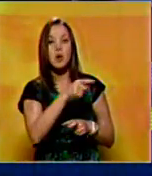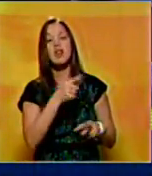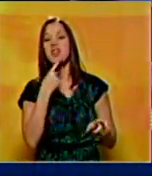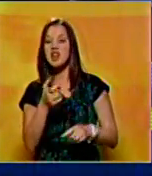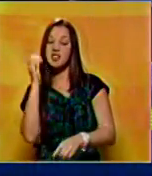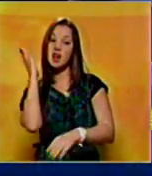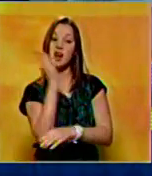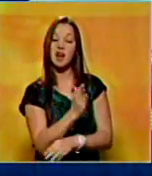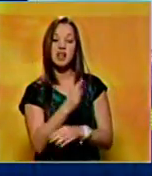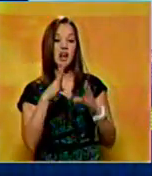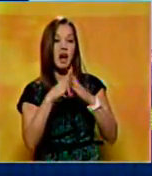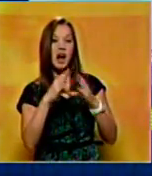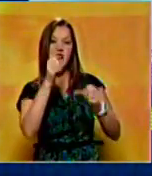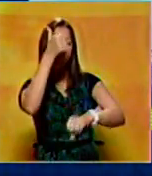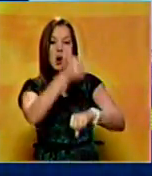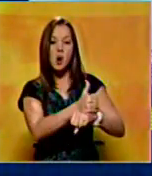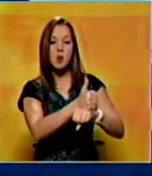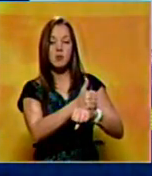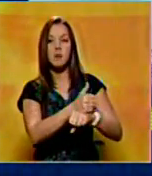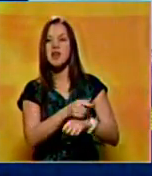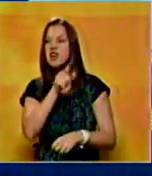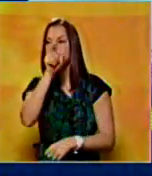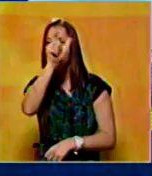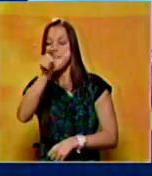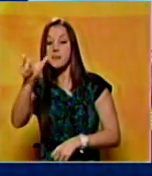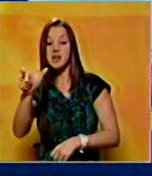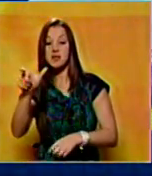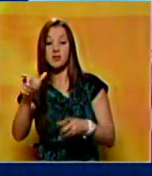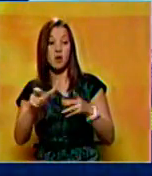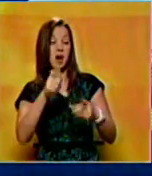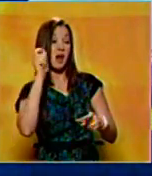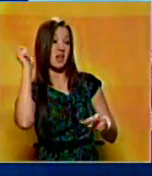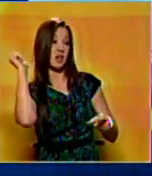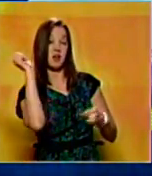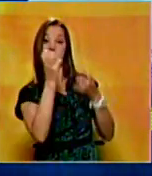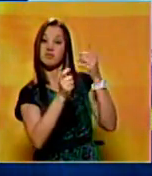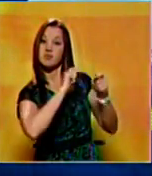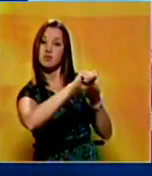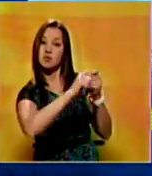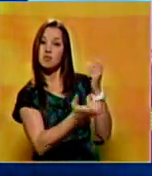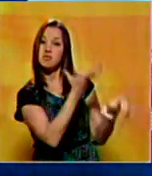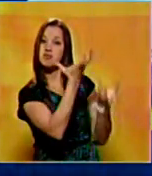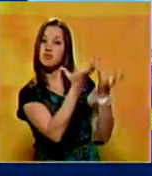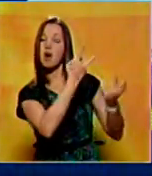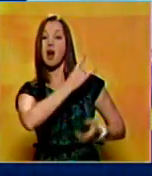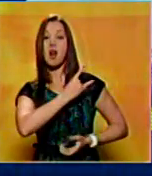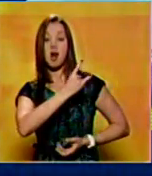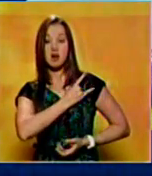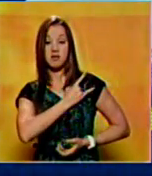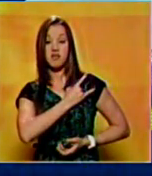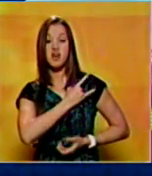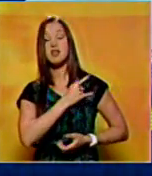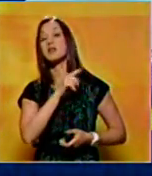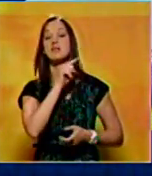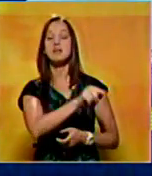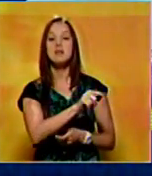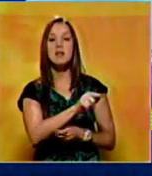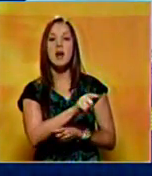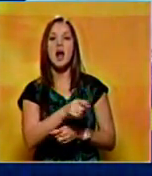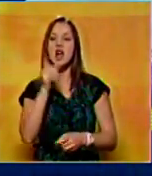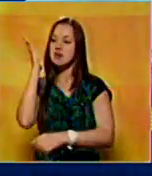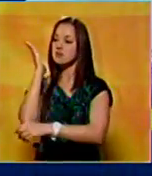a los responsables. ¿Quién hizo eso? Es un infiltrado y flaco servicio le está haciendo a esta revolución